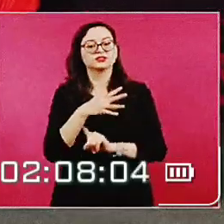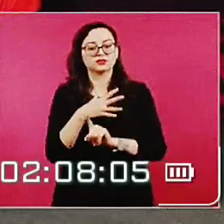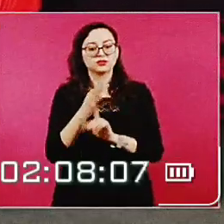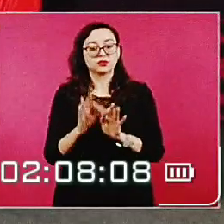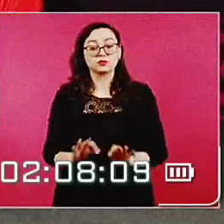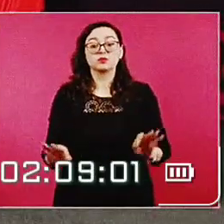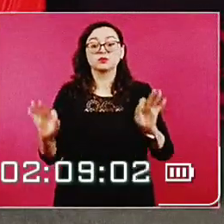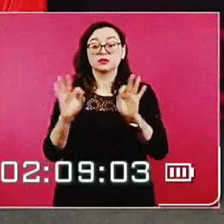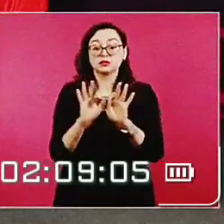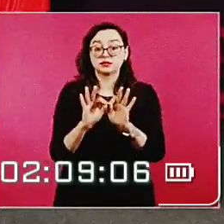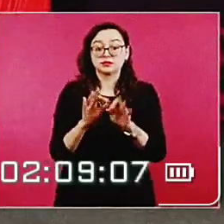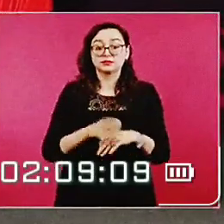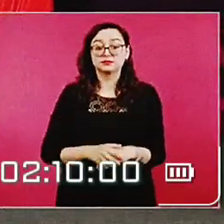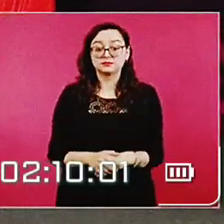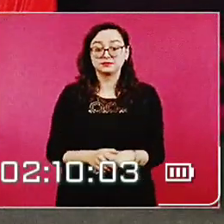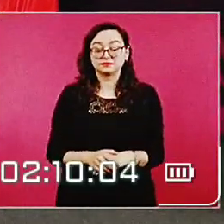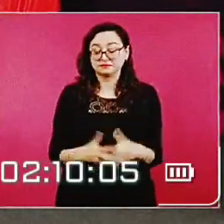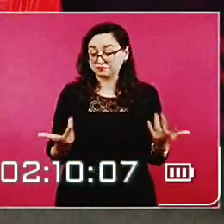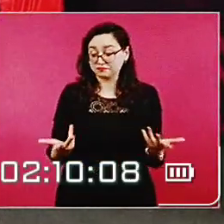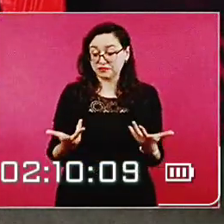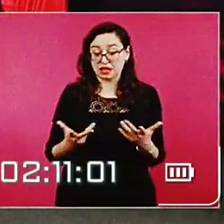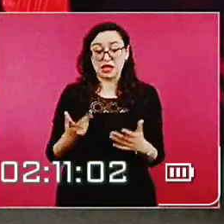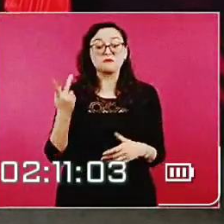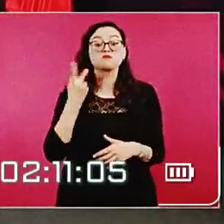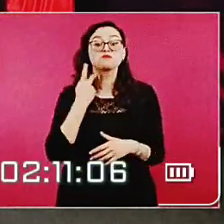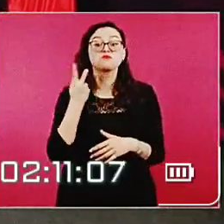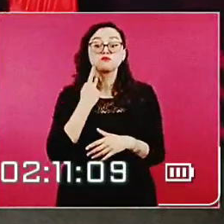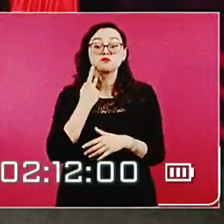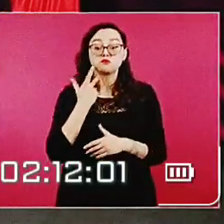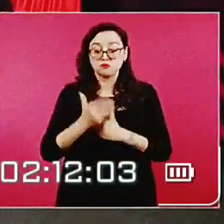repente, de la nada.